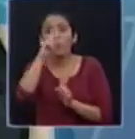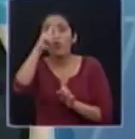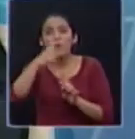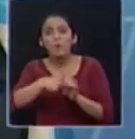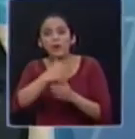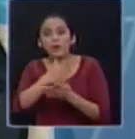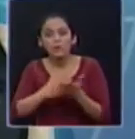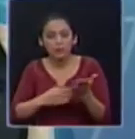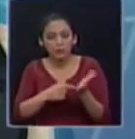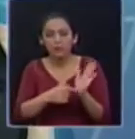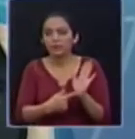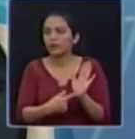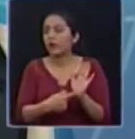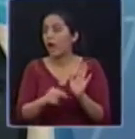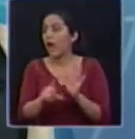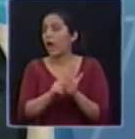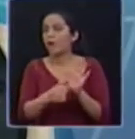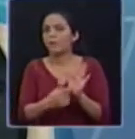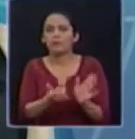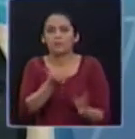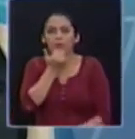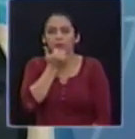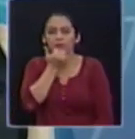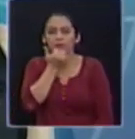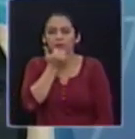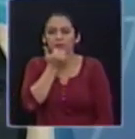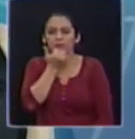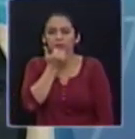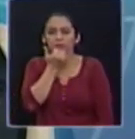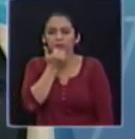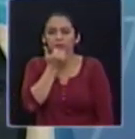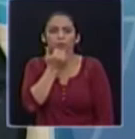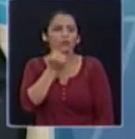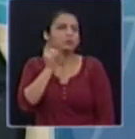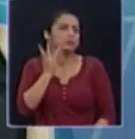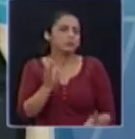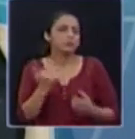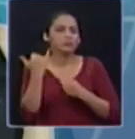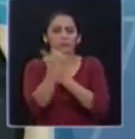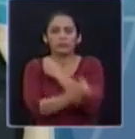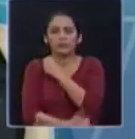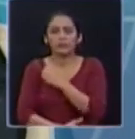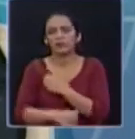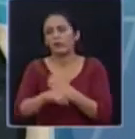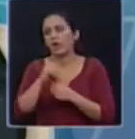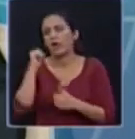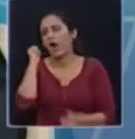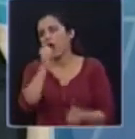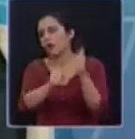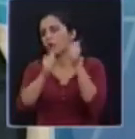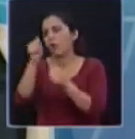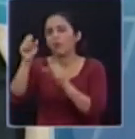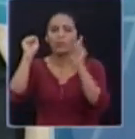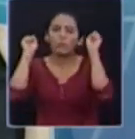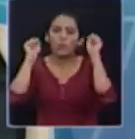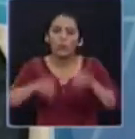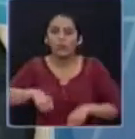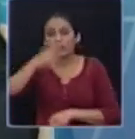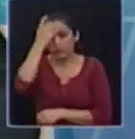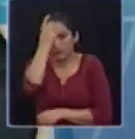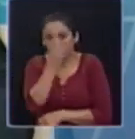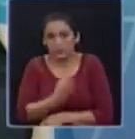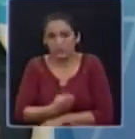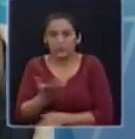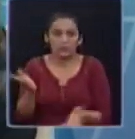doctor, cada país tiene la potestad de admitir o no a un ciudadano extranjero. Lo hace Estados Unidos, lo hace Panamá, lo hace